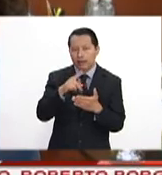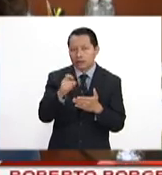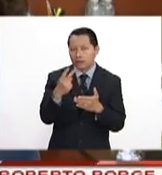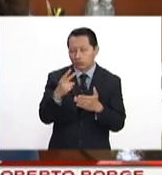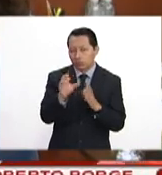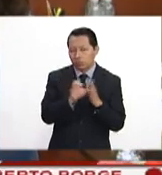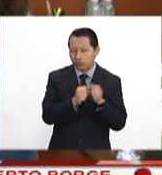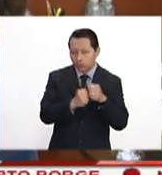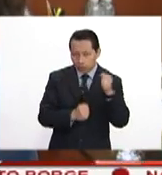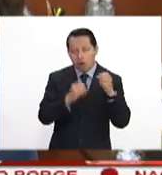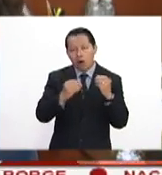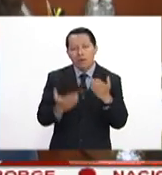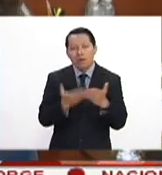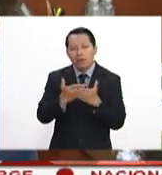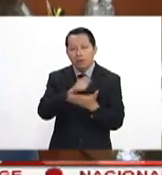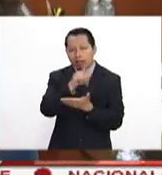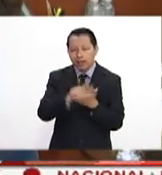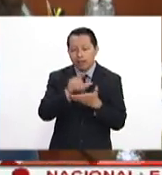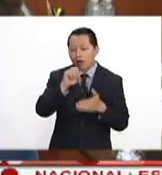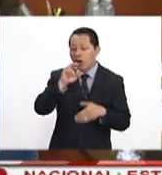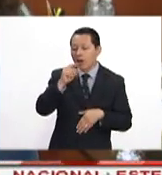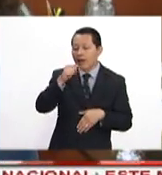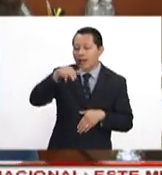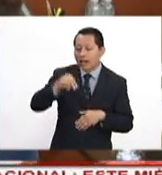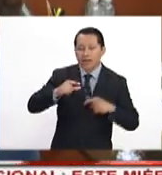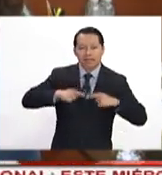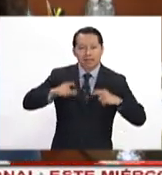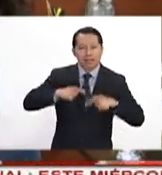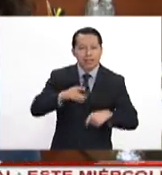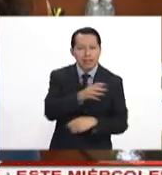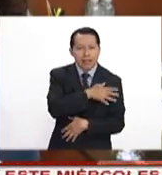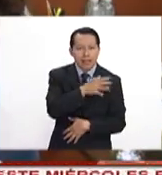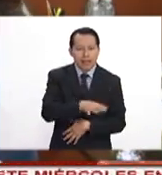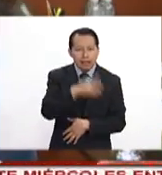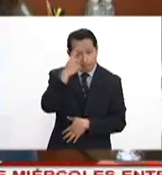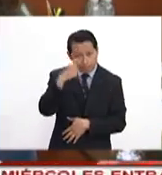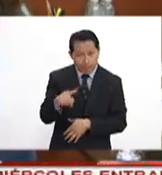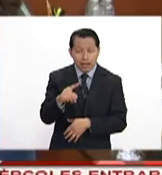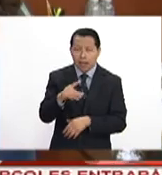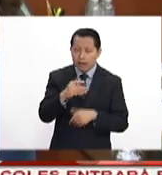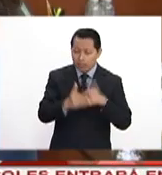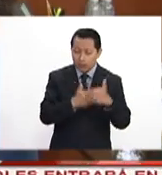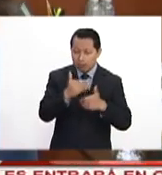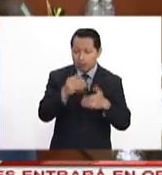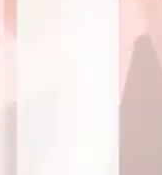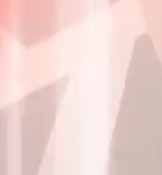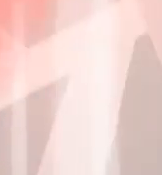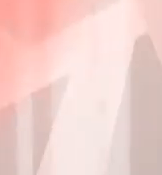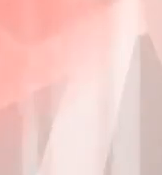constitucional o nuestra propuesta de ley orgánica de la Fiscalía General para reponer todo el procedimiento.